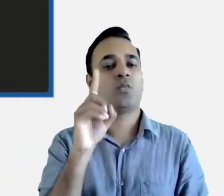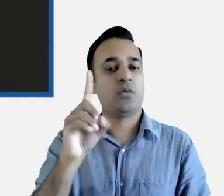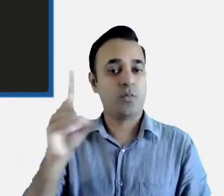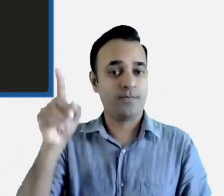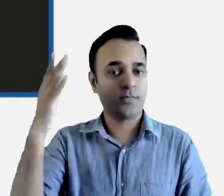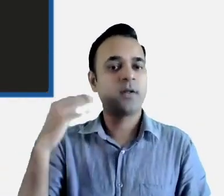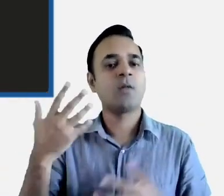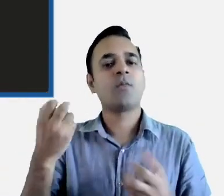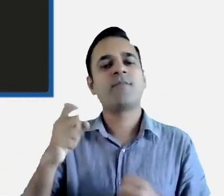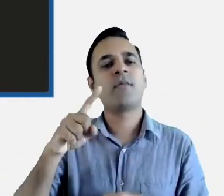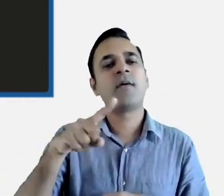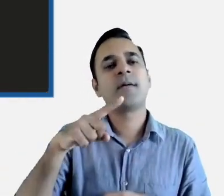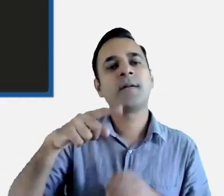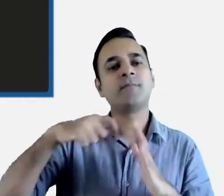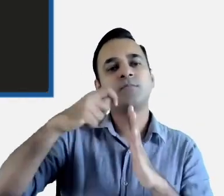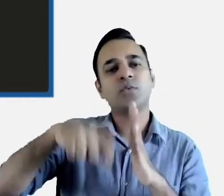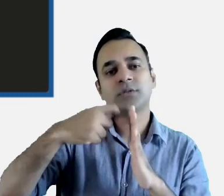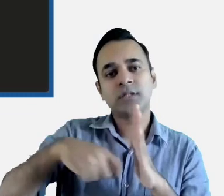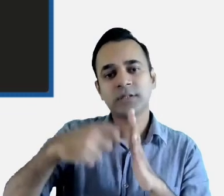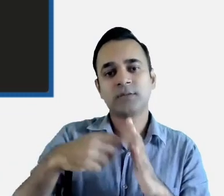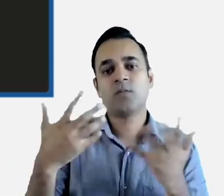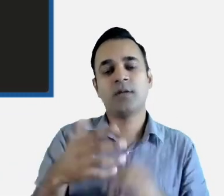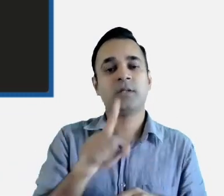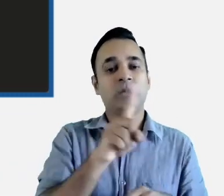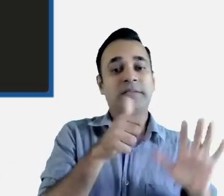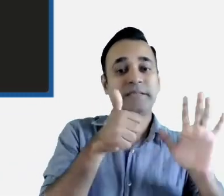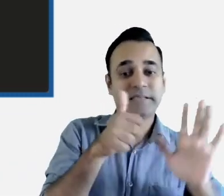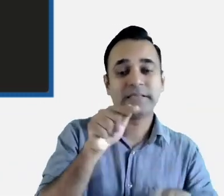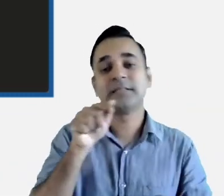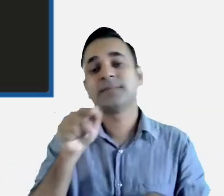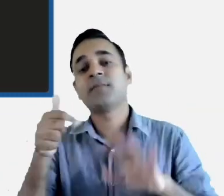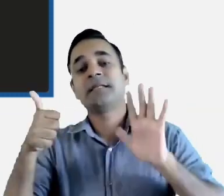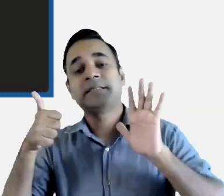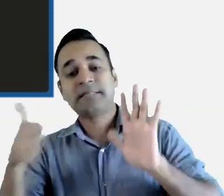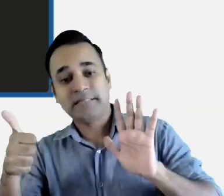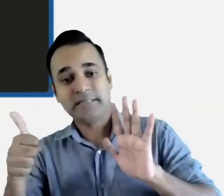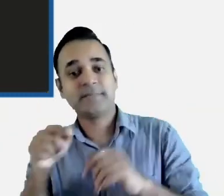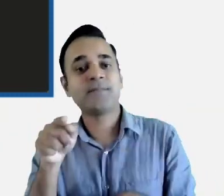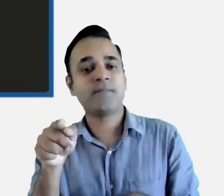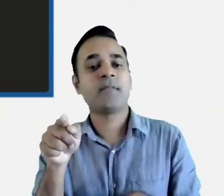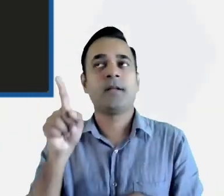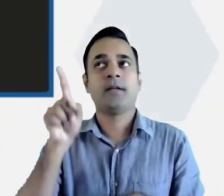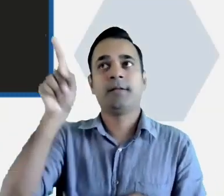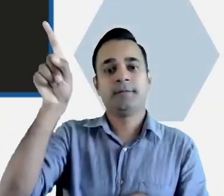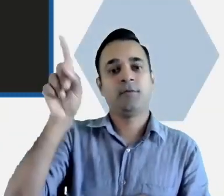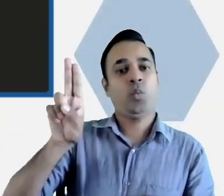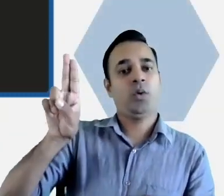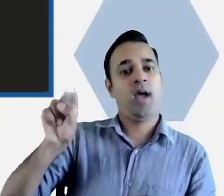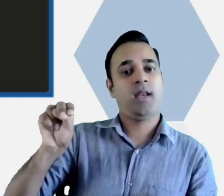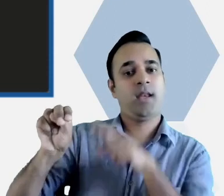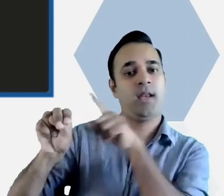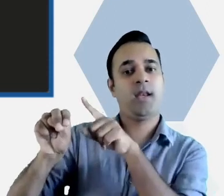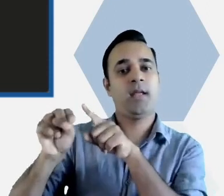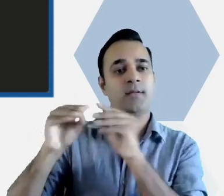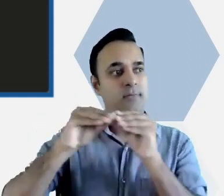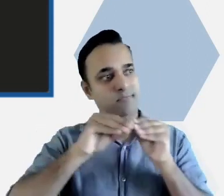la Organización Internacional del Trabajo, la Organización Internacional para las Migraciones y UNOPS, donde